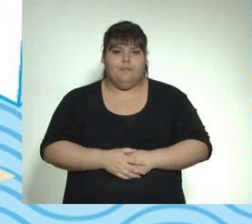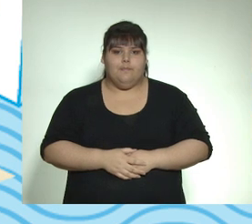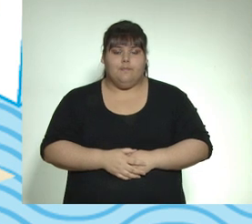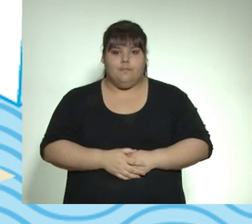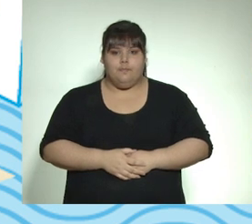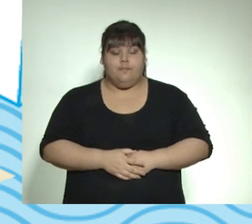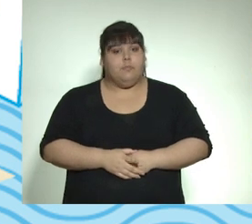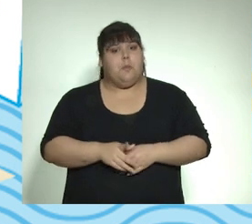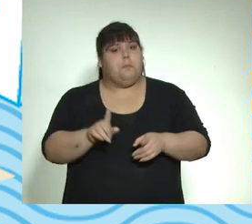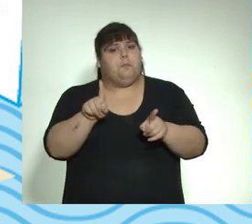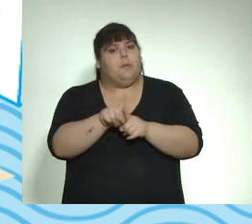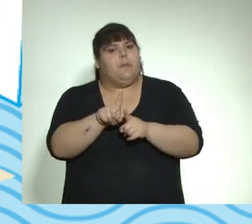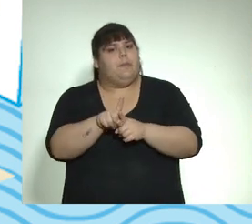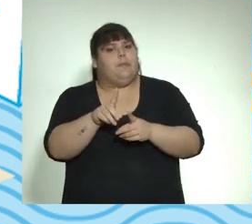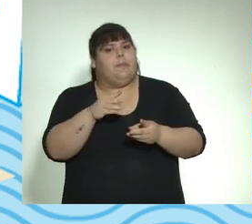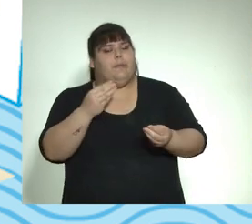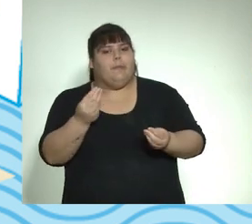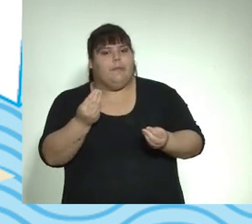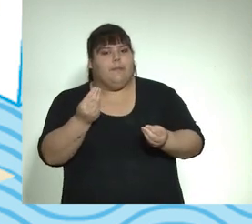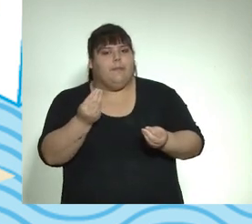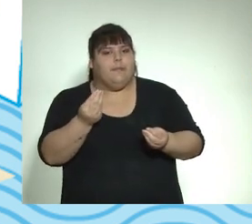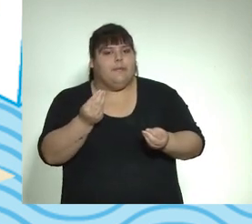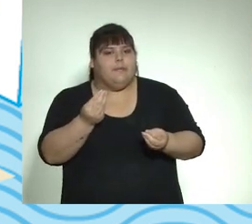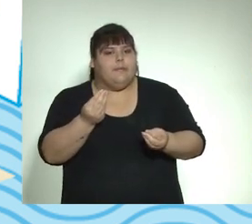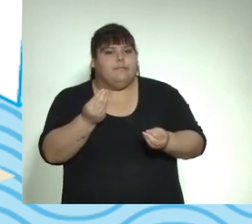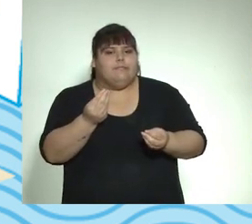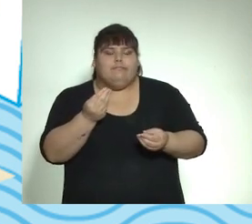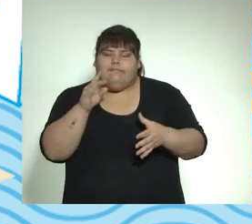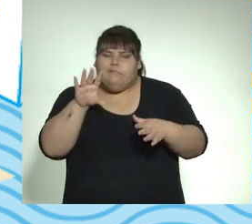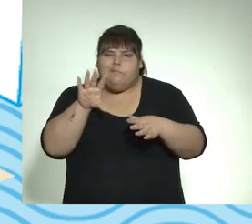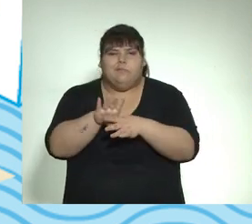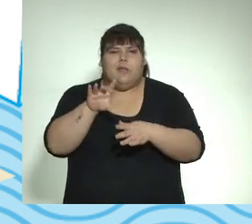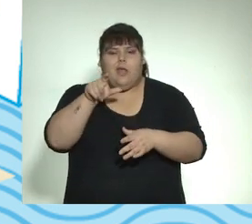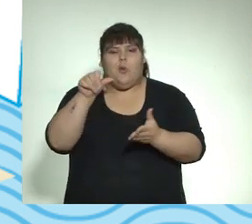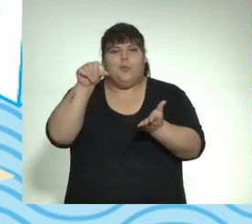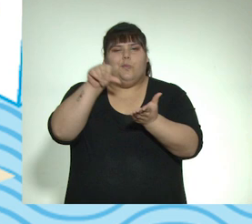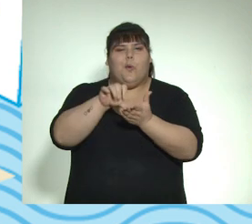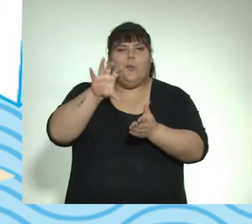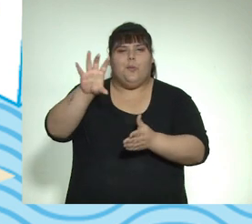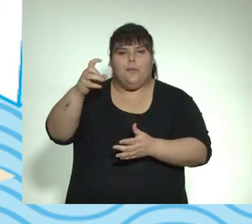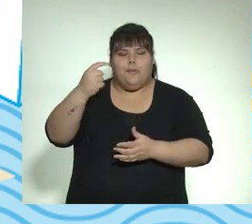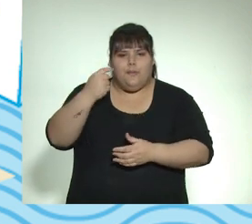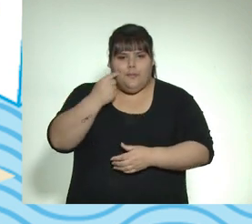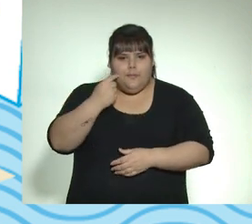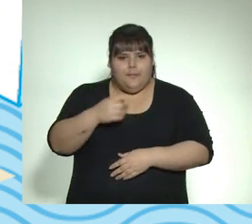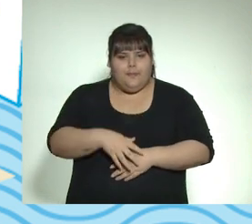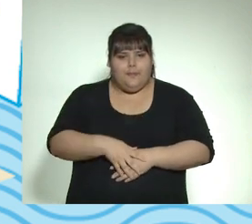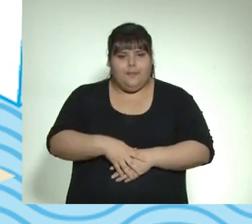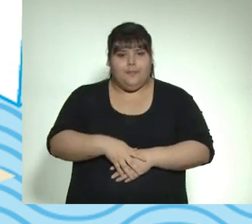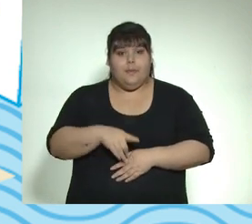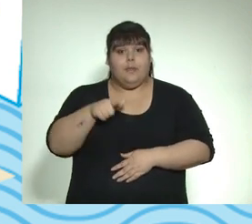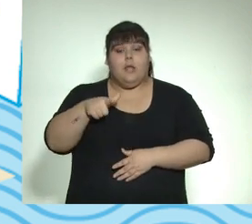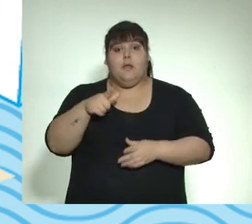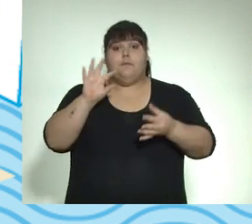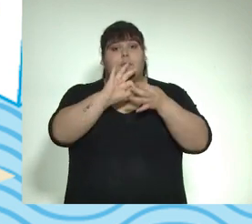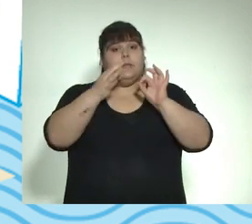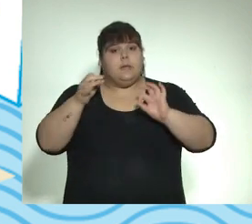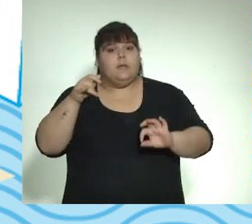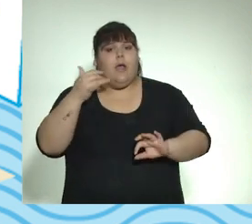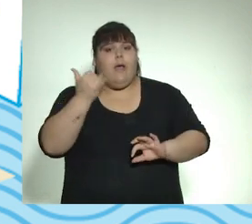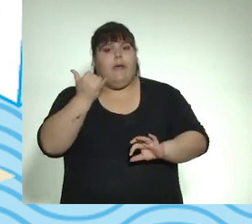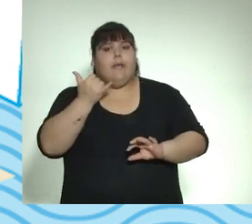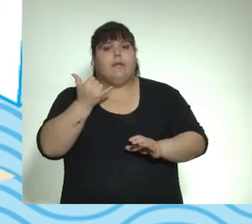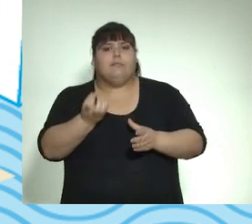eléctrica. Ese es el caso de lo que sucede justamente con una ciudad de nuestra provincia. En